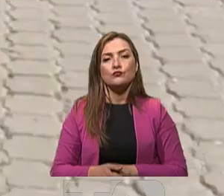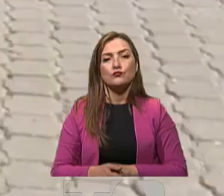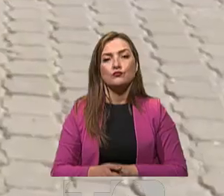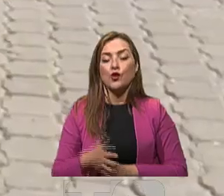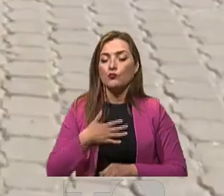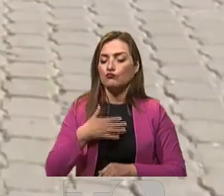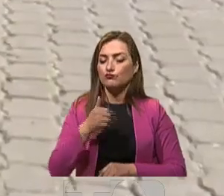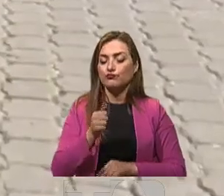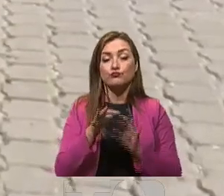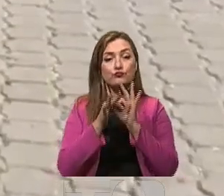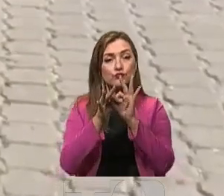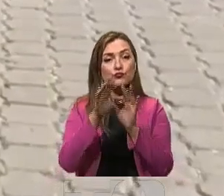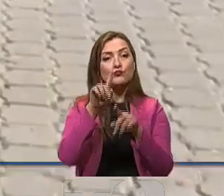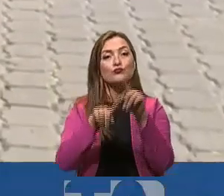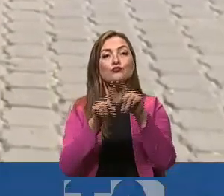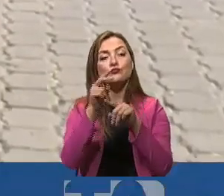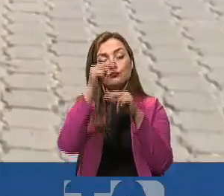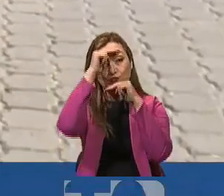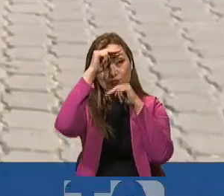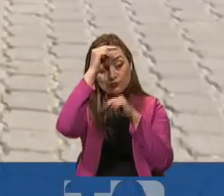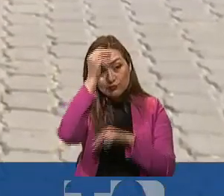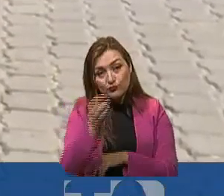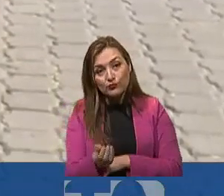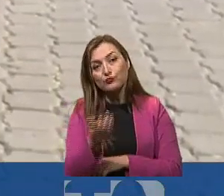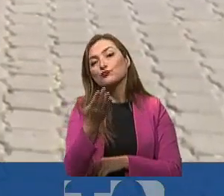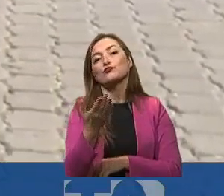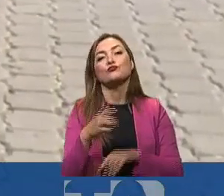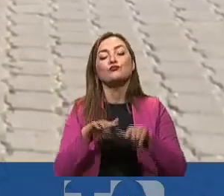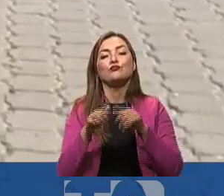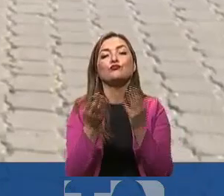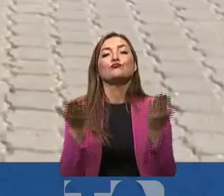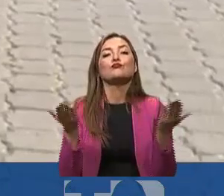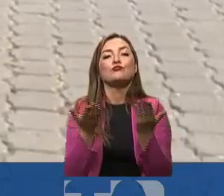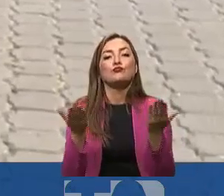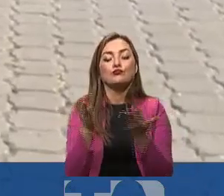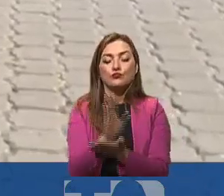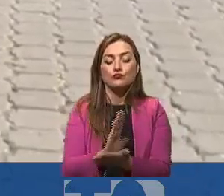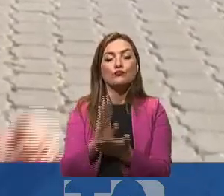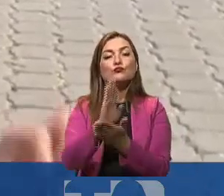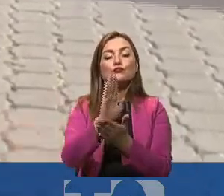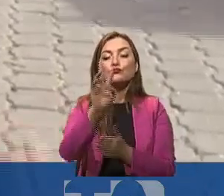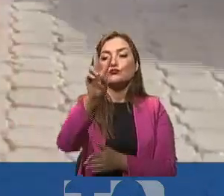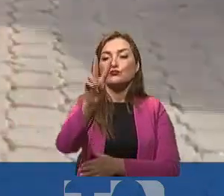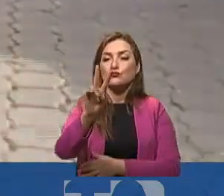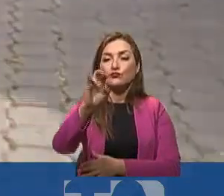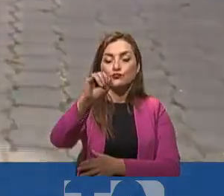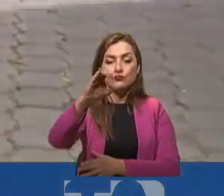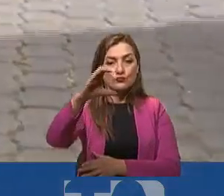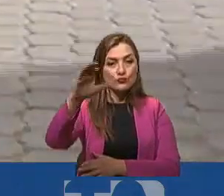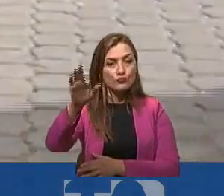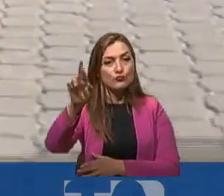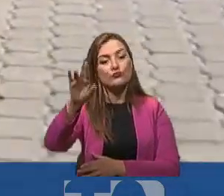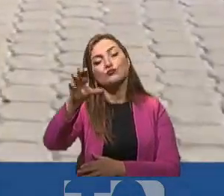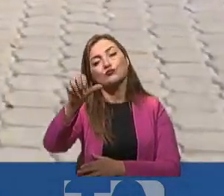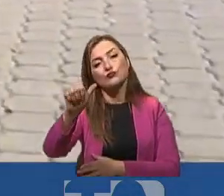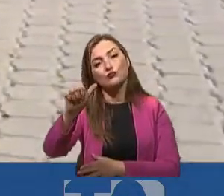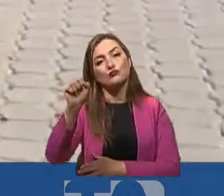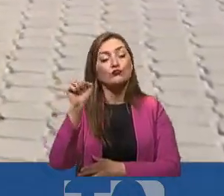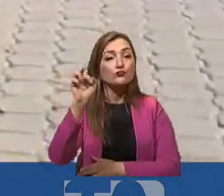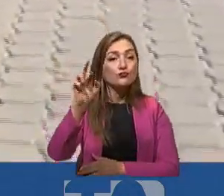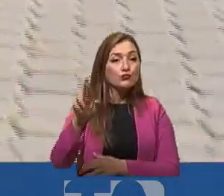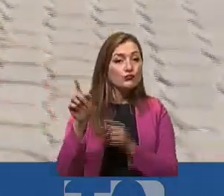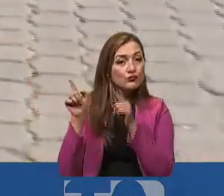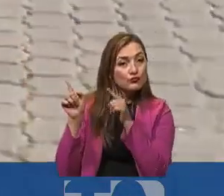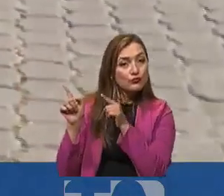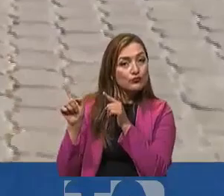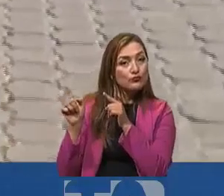Así es, ¿qué tal, compañeras, amigos televidentes? Muy buenos días. Me encuentro específicamente en el barrio de la Victoria Alta, aquí en el sur de la ciudad. Y ustedes